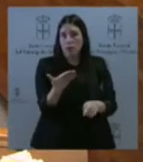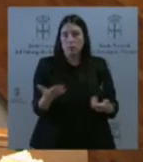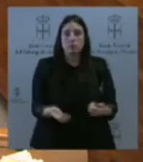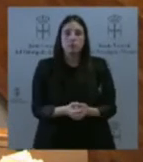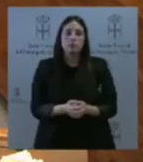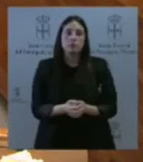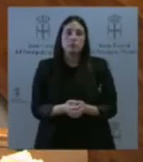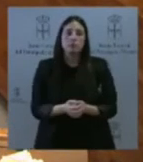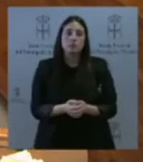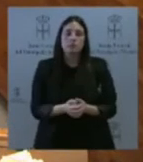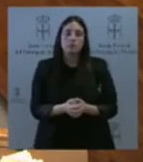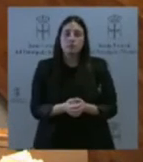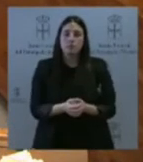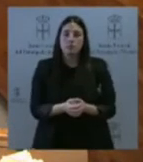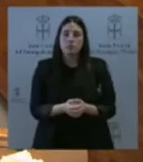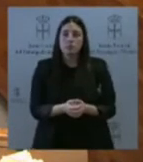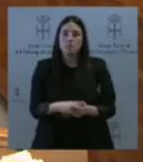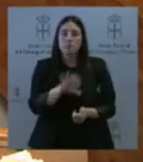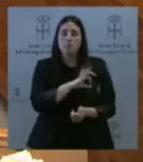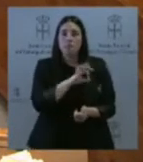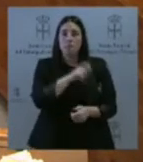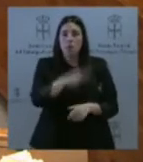Señora consejera, tiene la palabra.